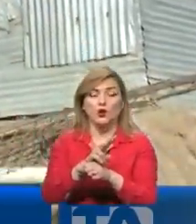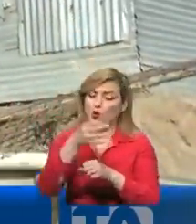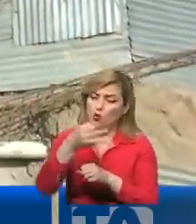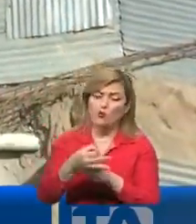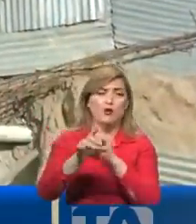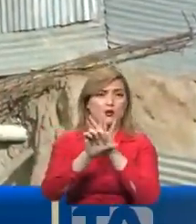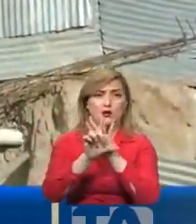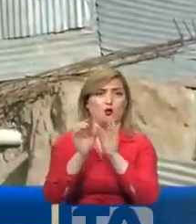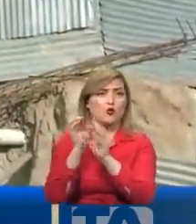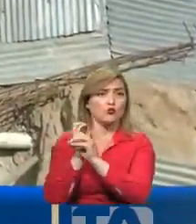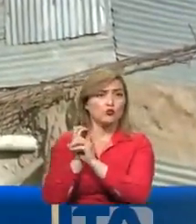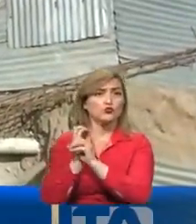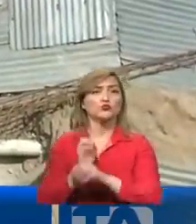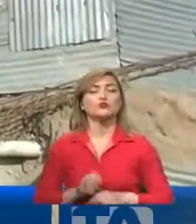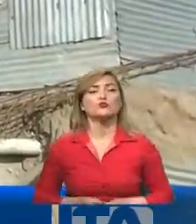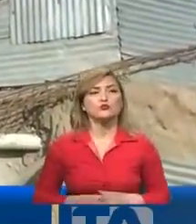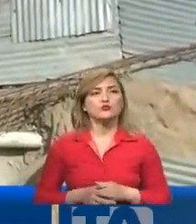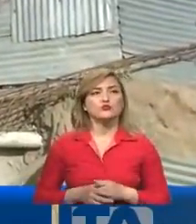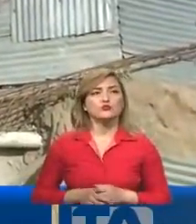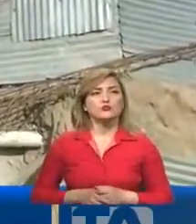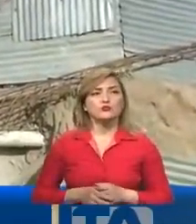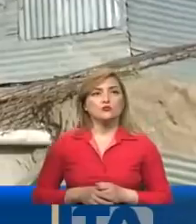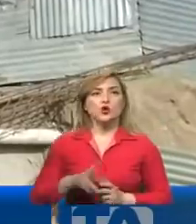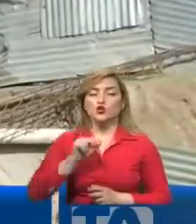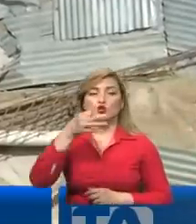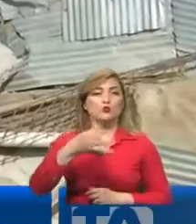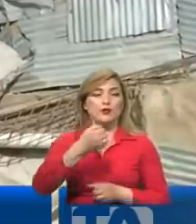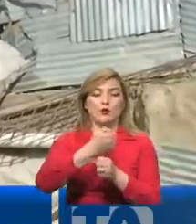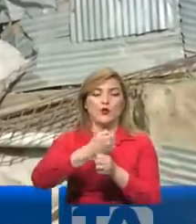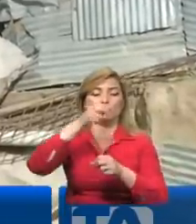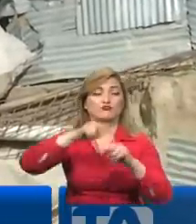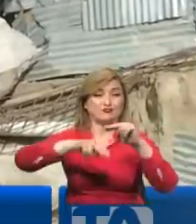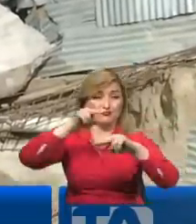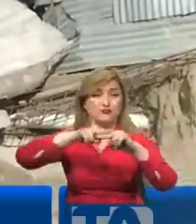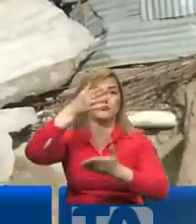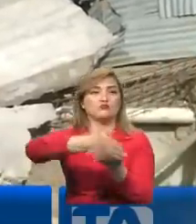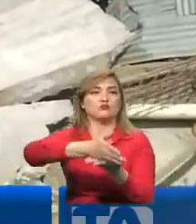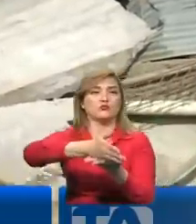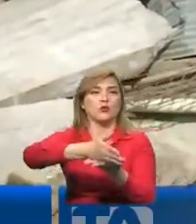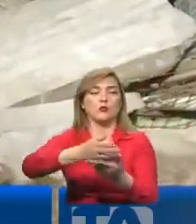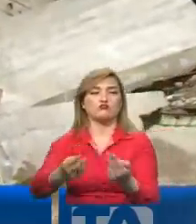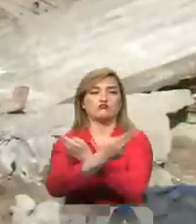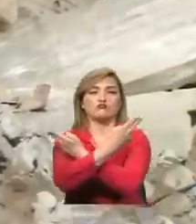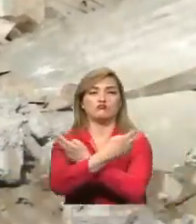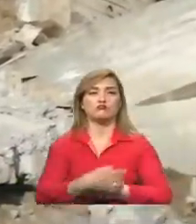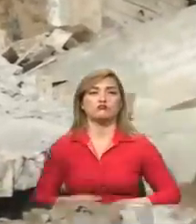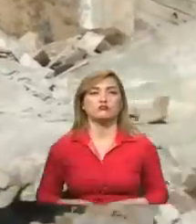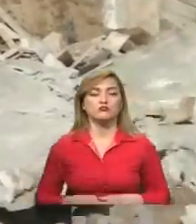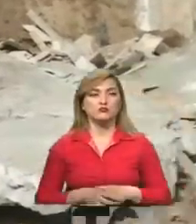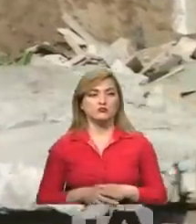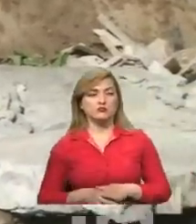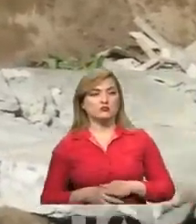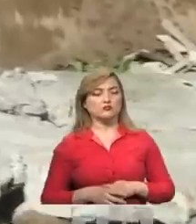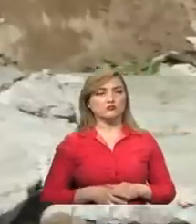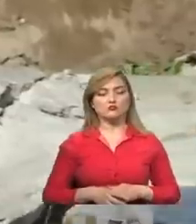se cumplan con todas las obligaciones, y de no ser así, se suspenderán los trabajos e inclusive se llegará a la clausura de los mismos. Perfecto,